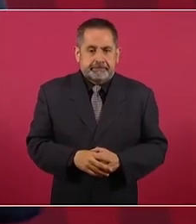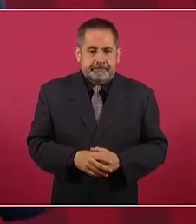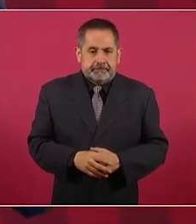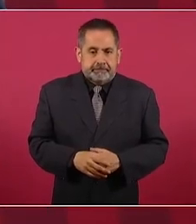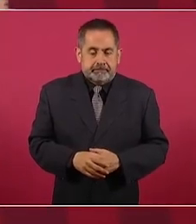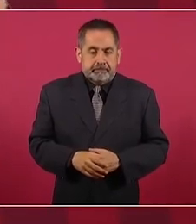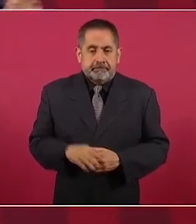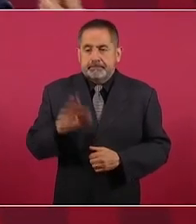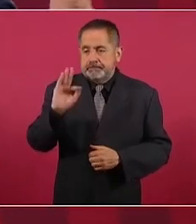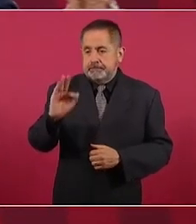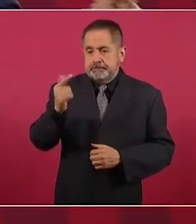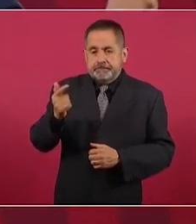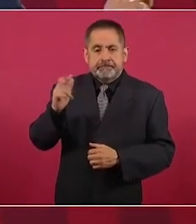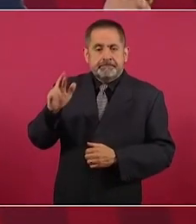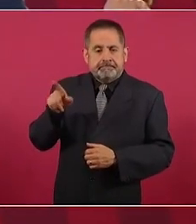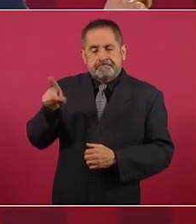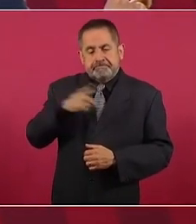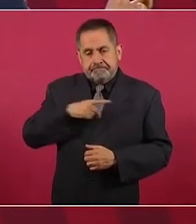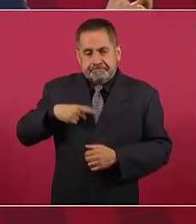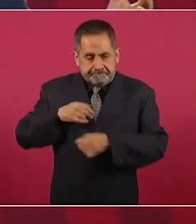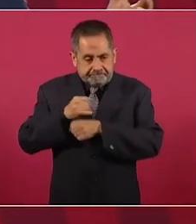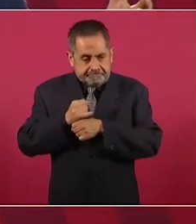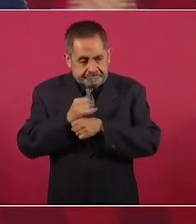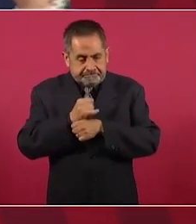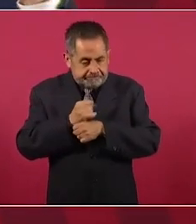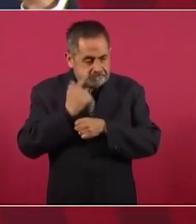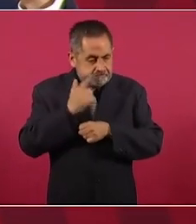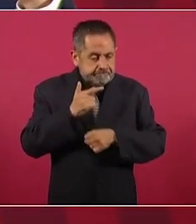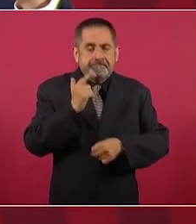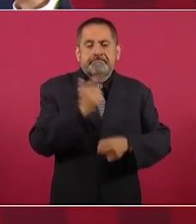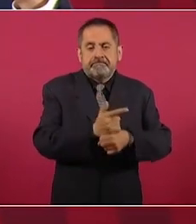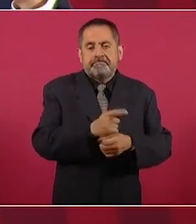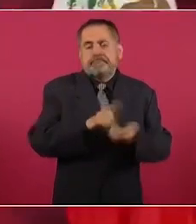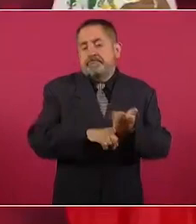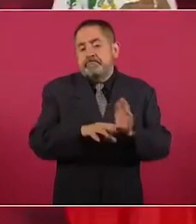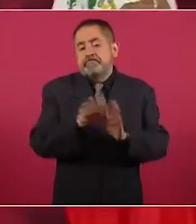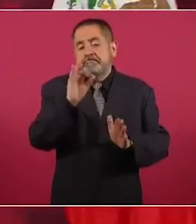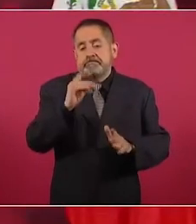la fiscalía tiene que hacer la investigación